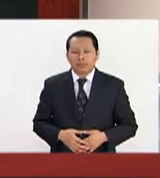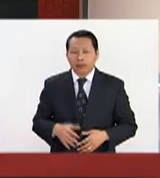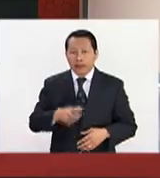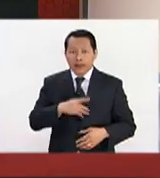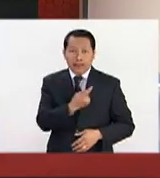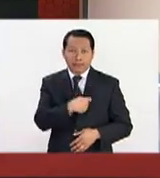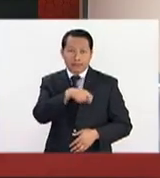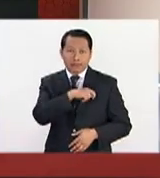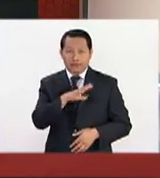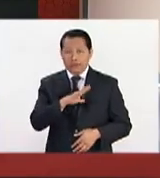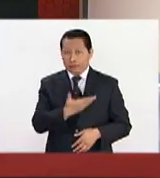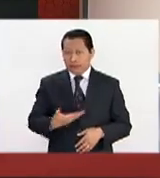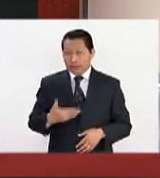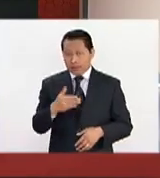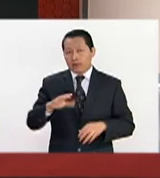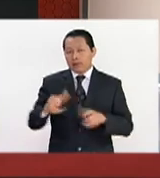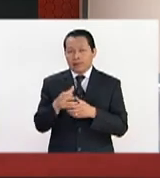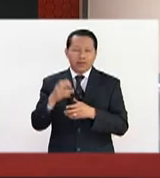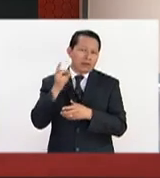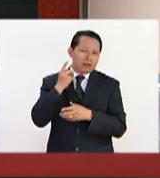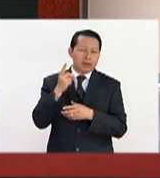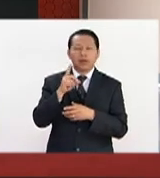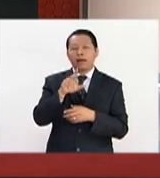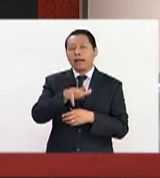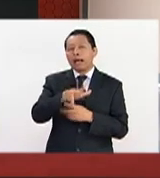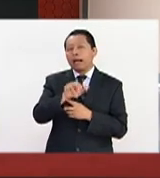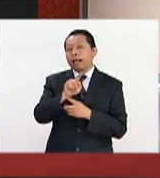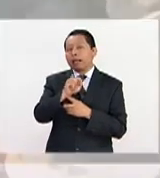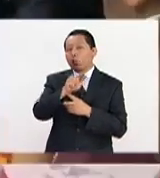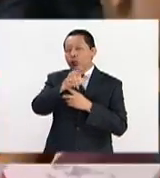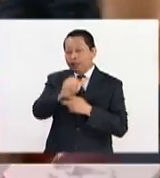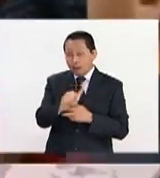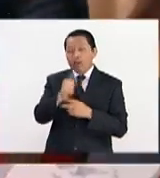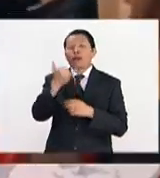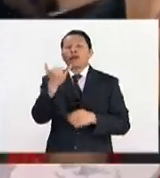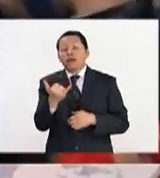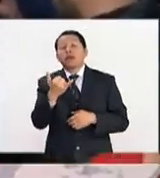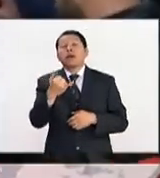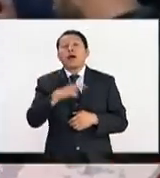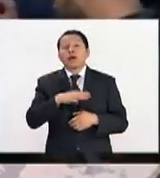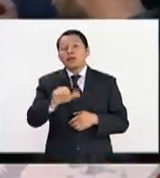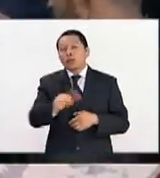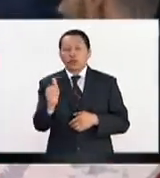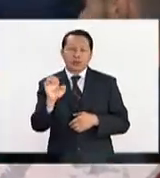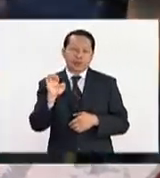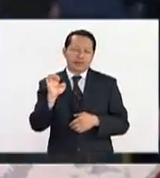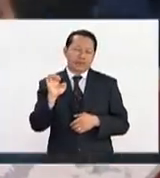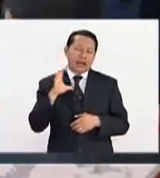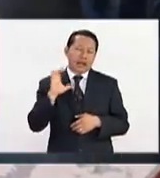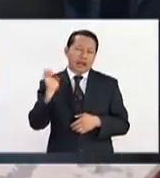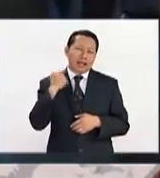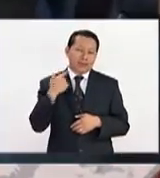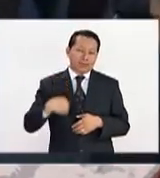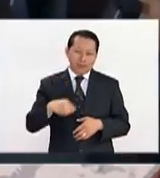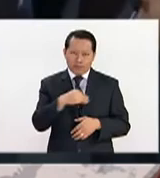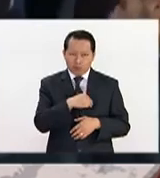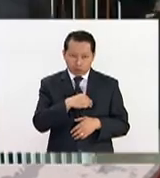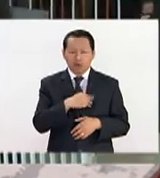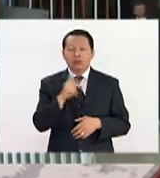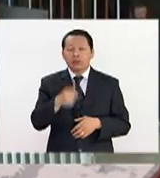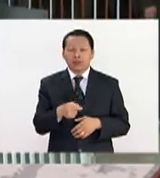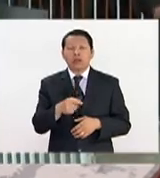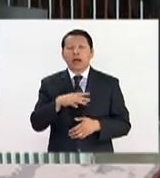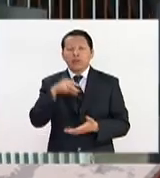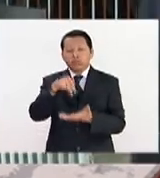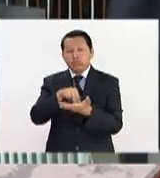En España, la presidenta del Parlamento de Cataluña, Carme Forcadell, y otros 5 exmiembros de la mesa de la Cámara fueron